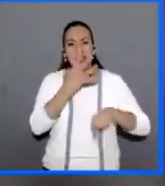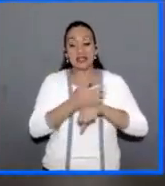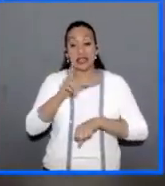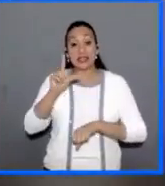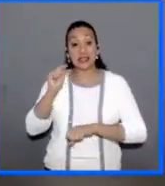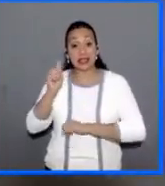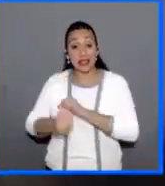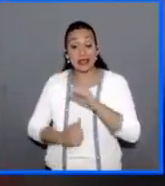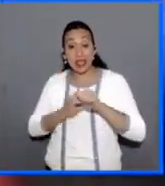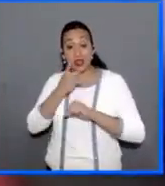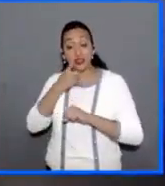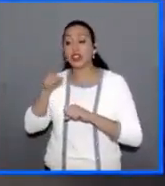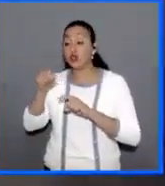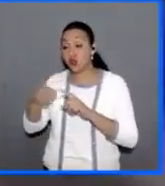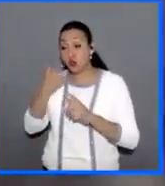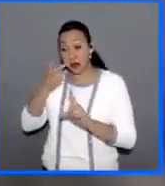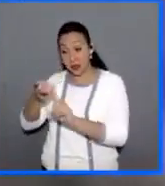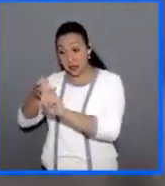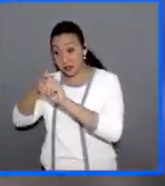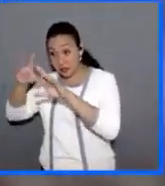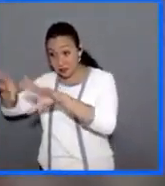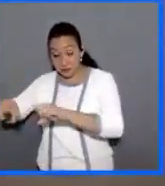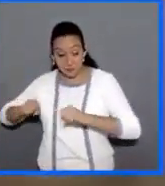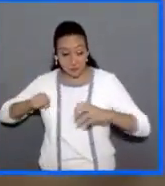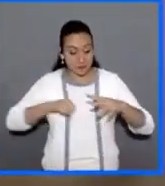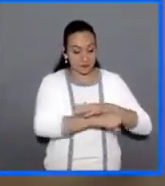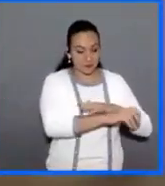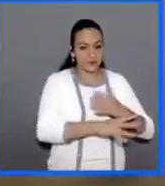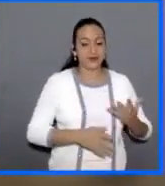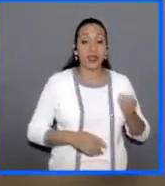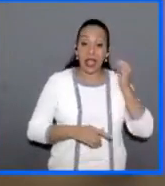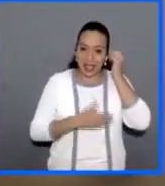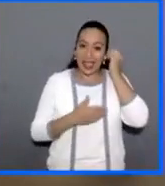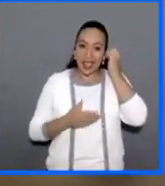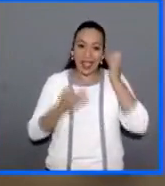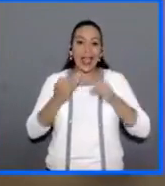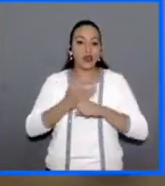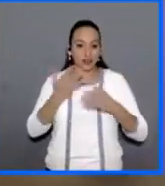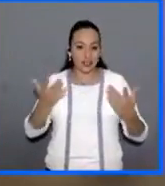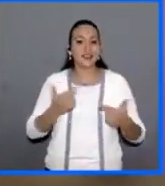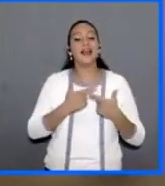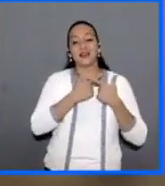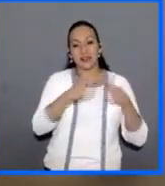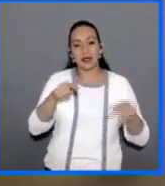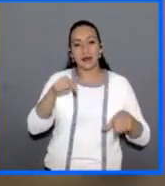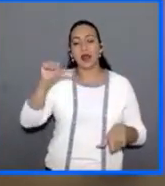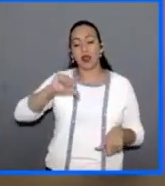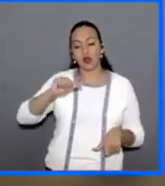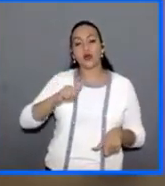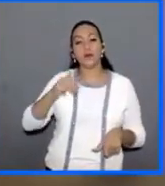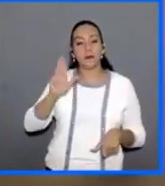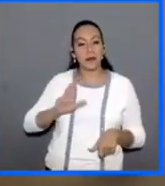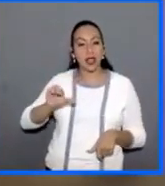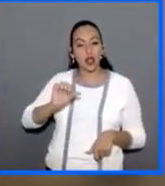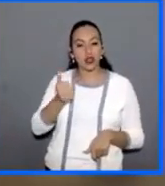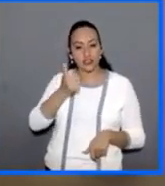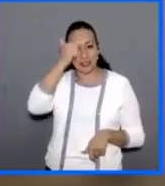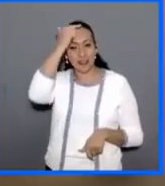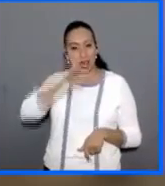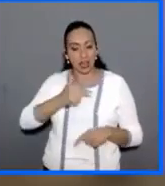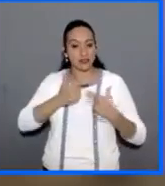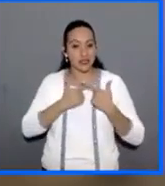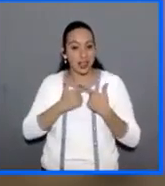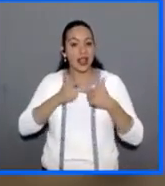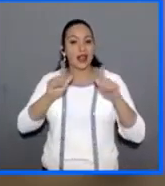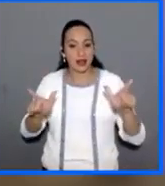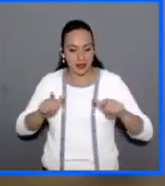de secuestro. González Lomelí abandonó el penal alrededor de las 11 de la noche de este miércoles, luego de que la sentencia de la primera